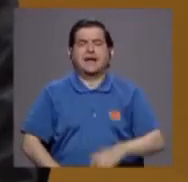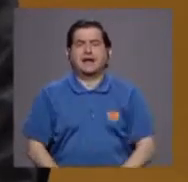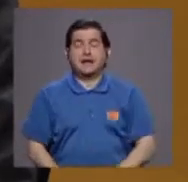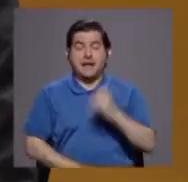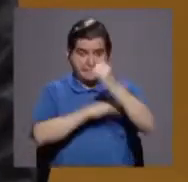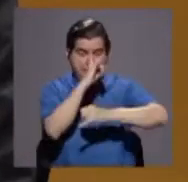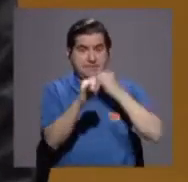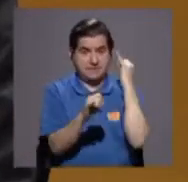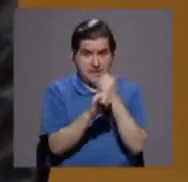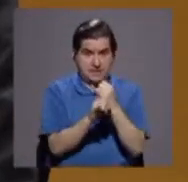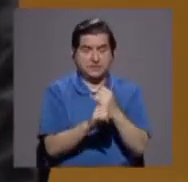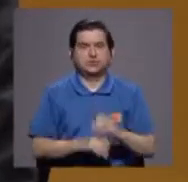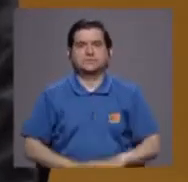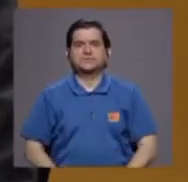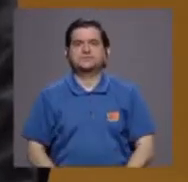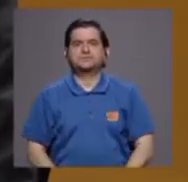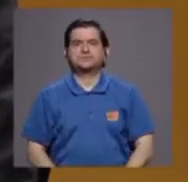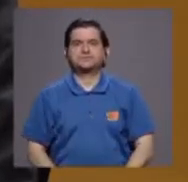internacional.